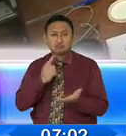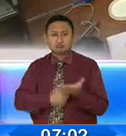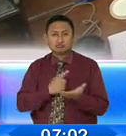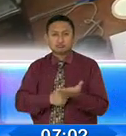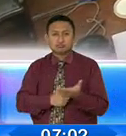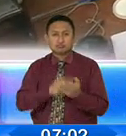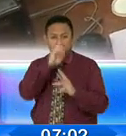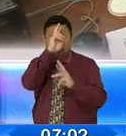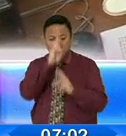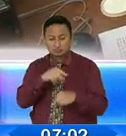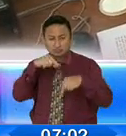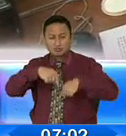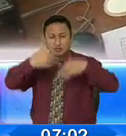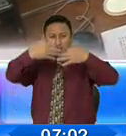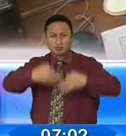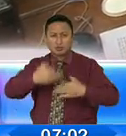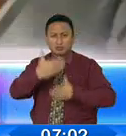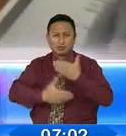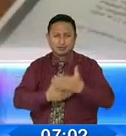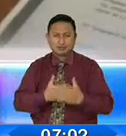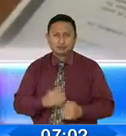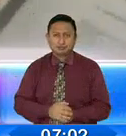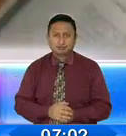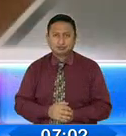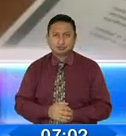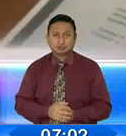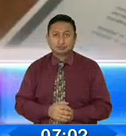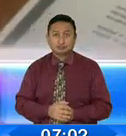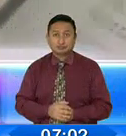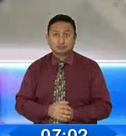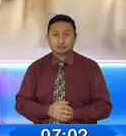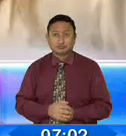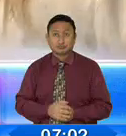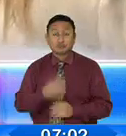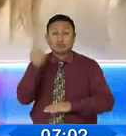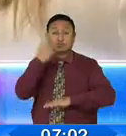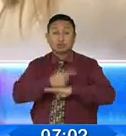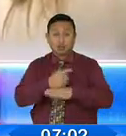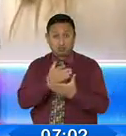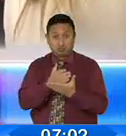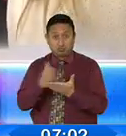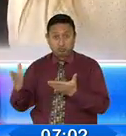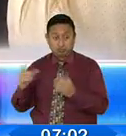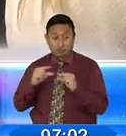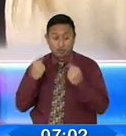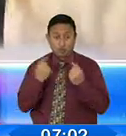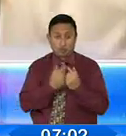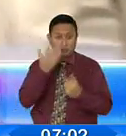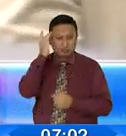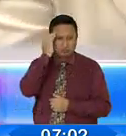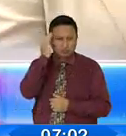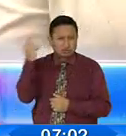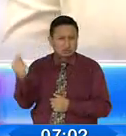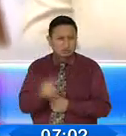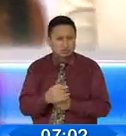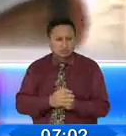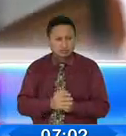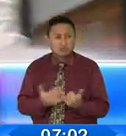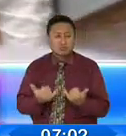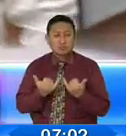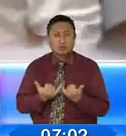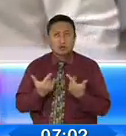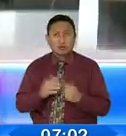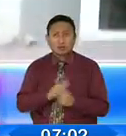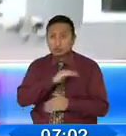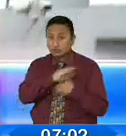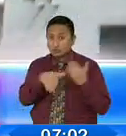de formalidades y procedimientos el día de su remoción. Al colectivo también le preocupa el hecho de que no se haya entregado toda